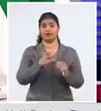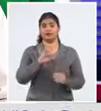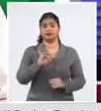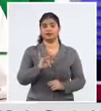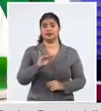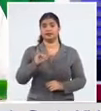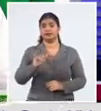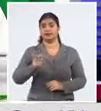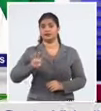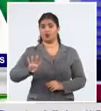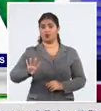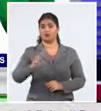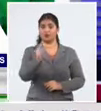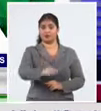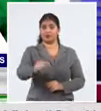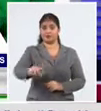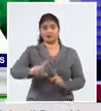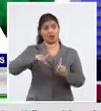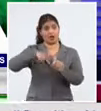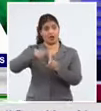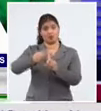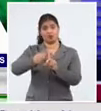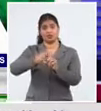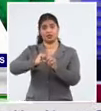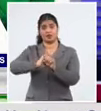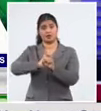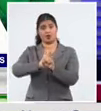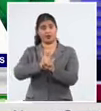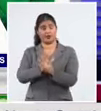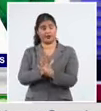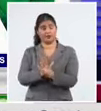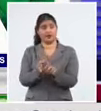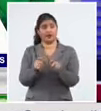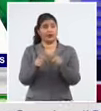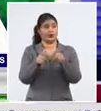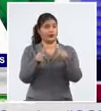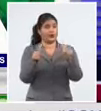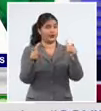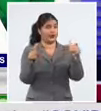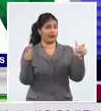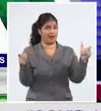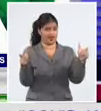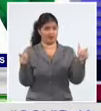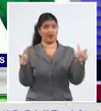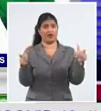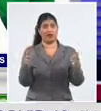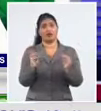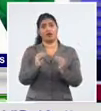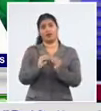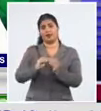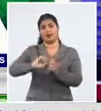9.764 casos diagnosticados ayer, nuevamente la transmisión autóctona es lo característico.